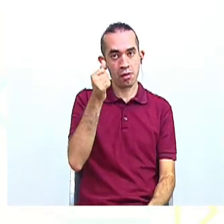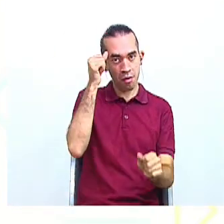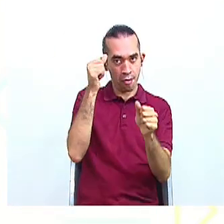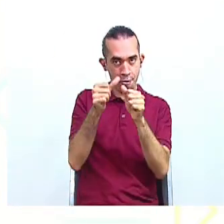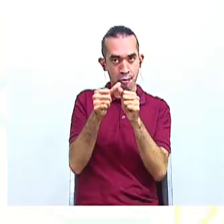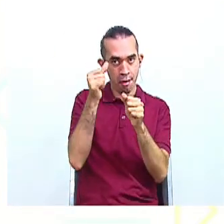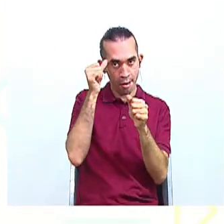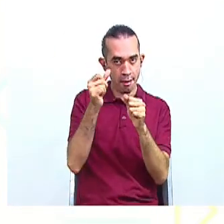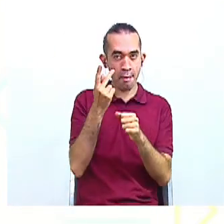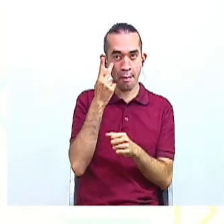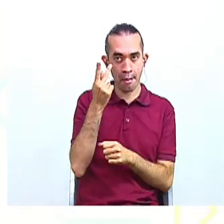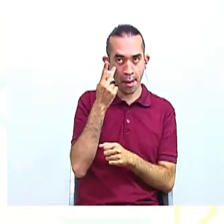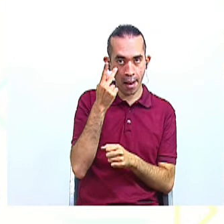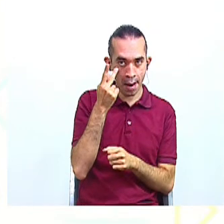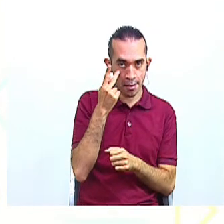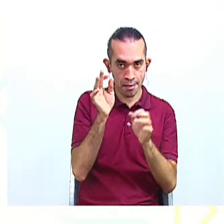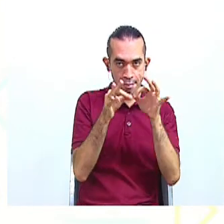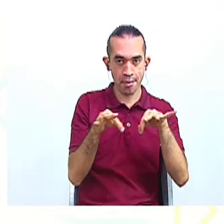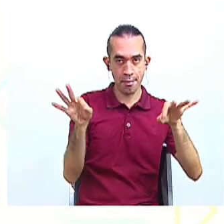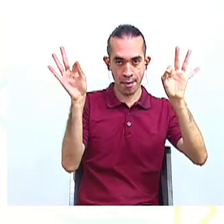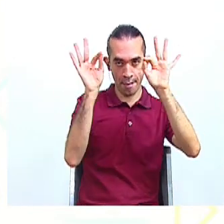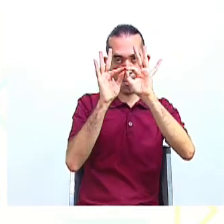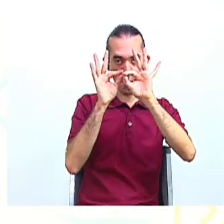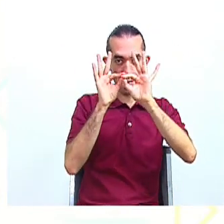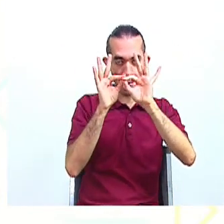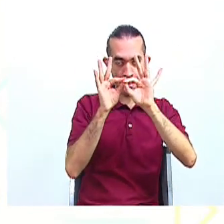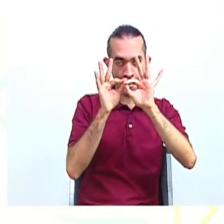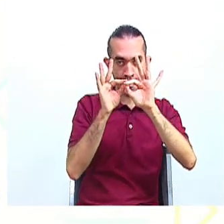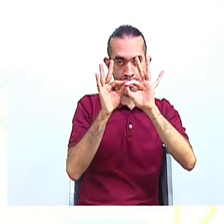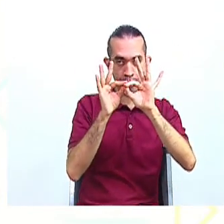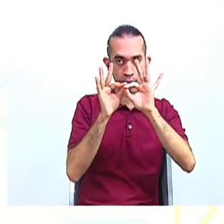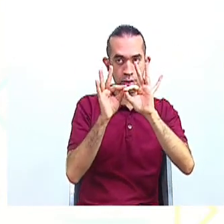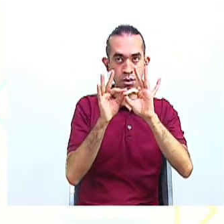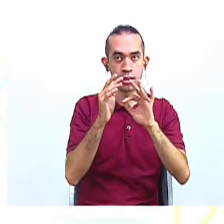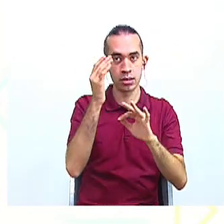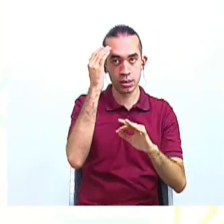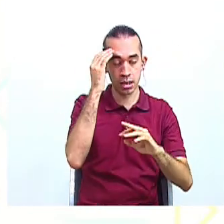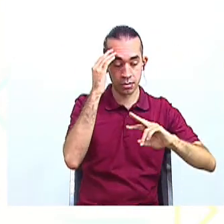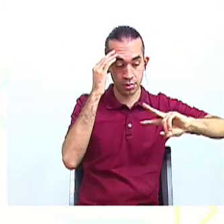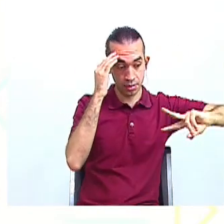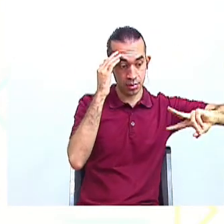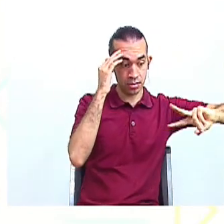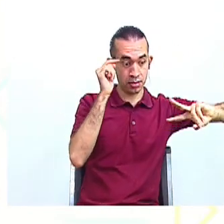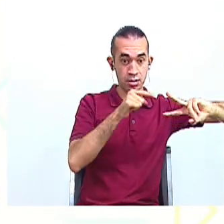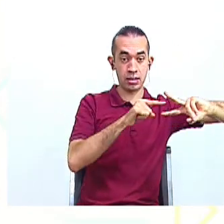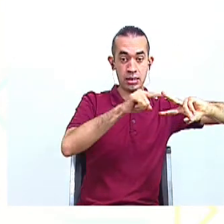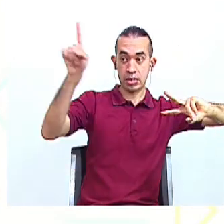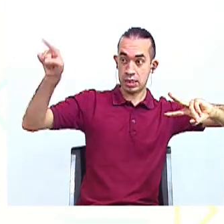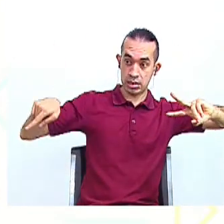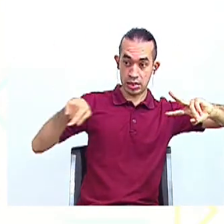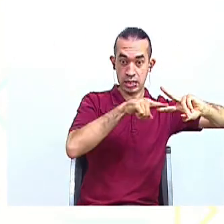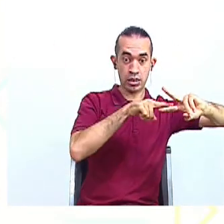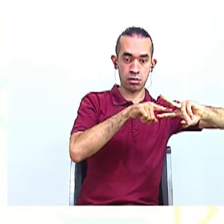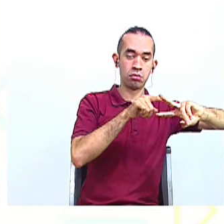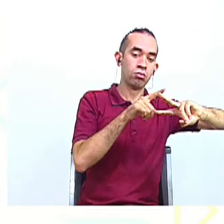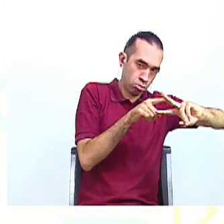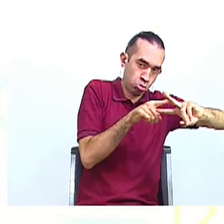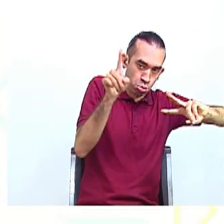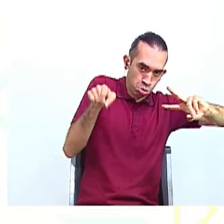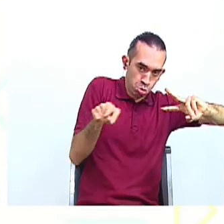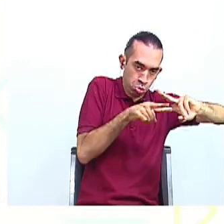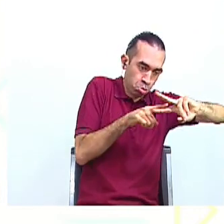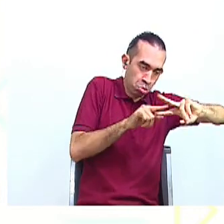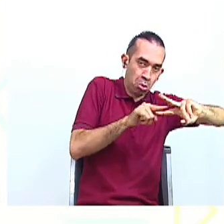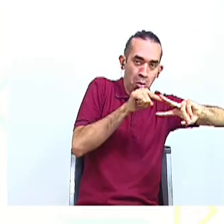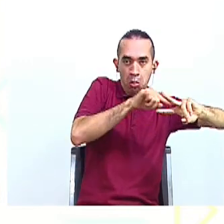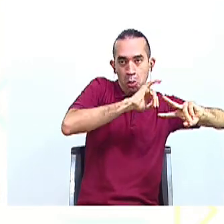recordemos lo siguiente, muy importante. El ángulo de la esquina es el mismo para ambos triángulos, es